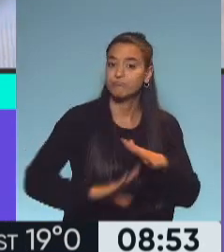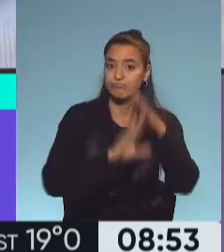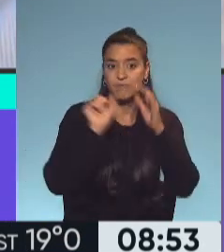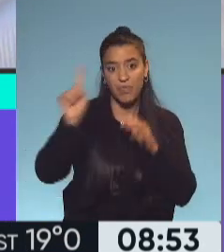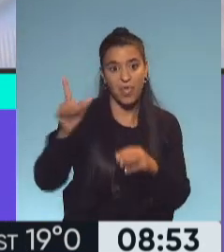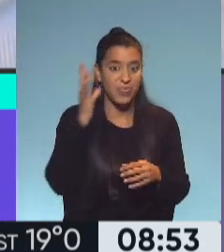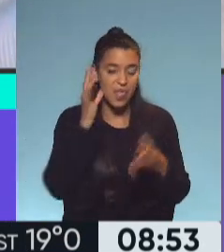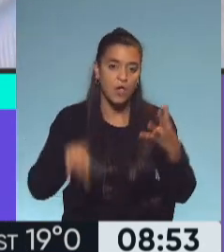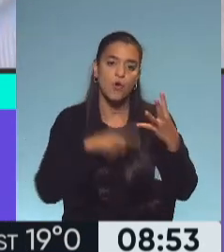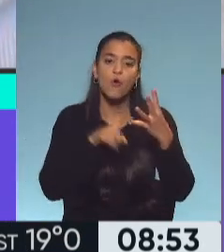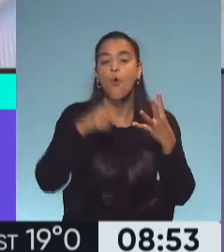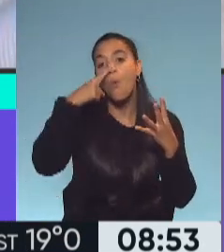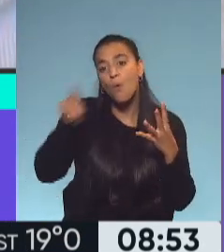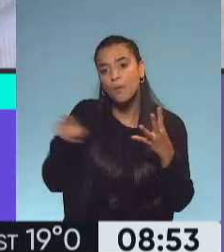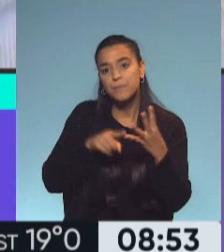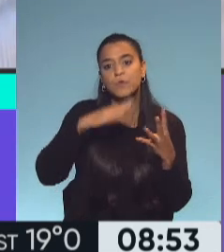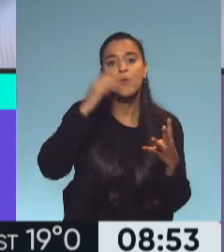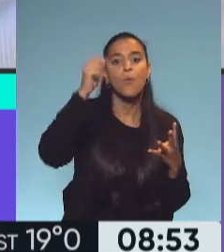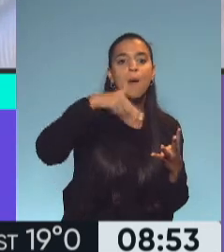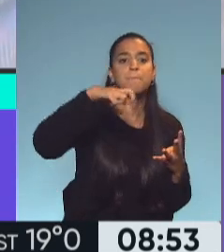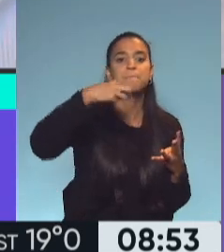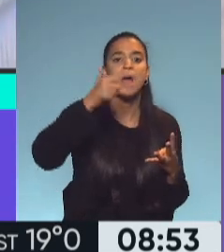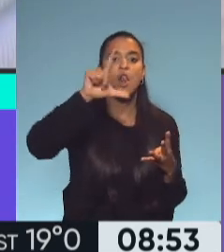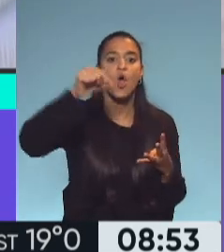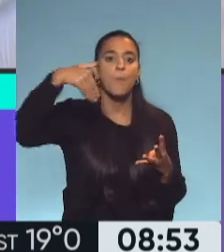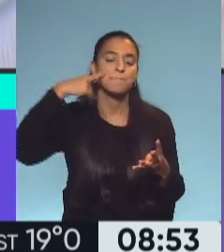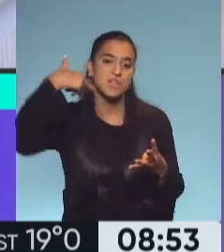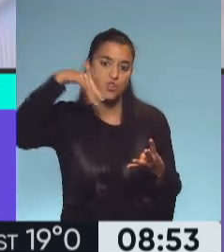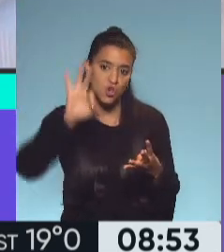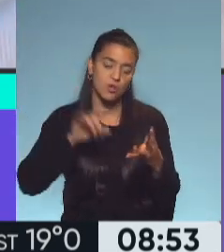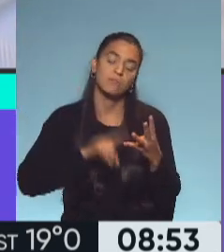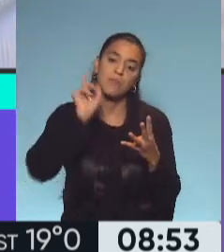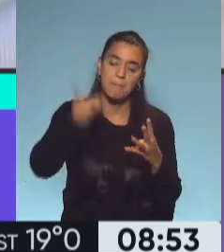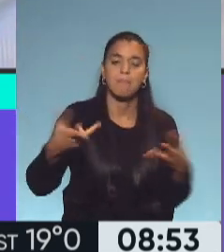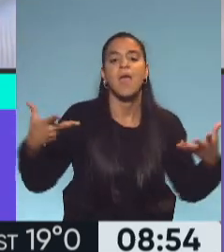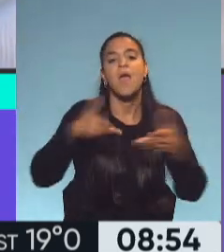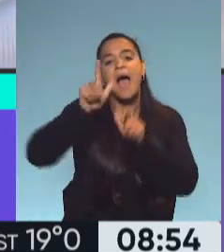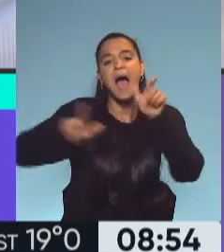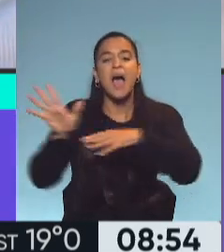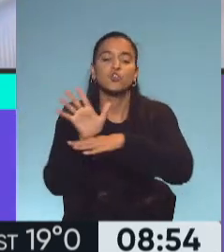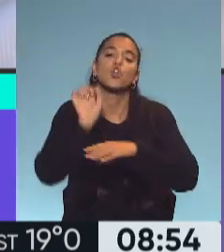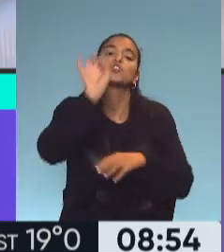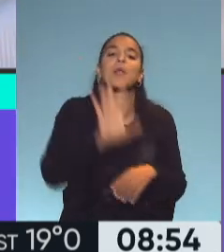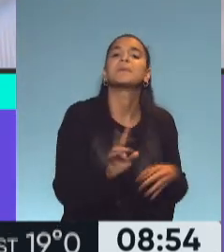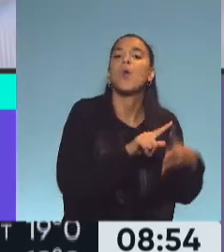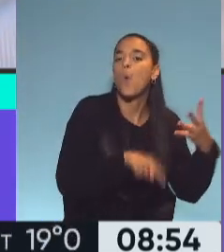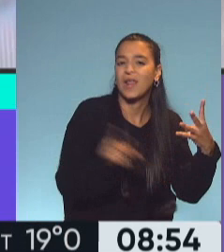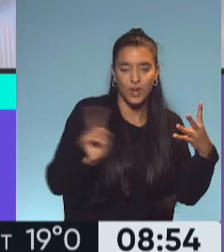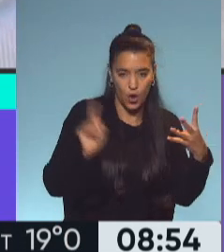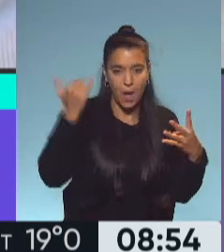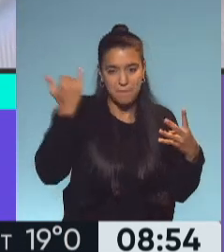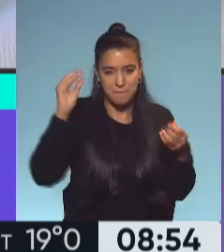10 y para sus años finales con Juan Palomino. Asúmeles a ellos un gran elenco. No es que van a estar estos 4 solos, sino ellos